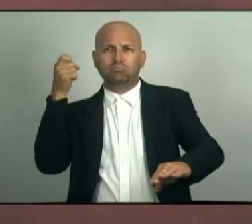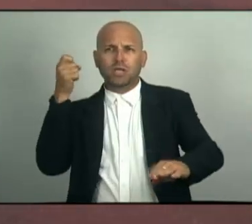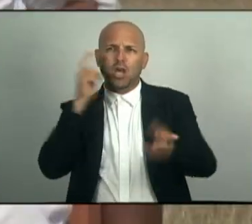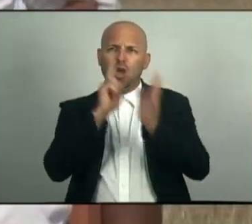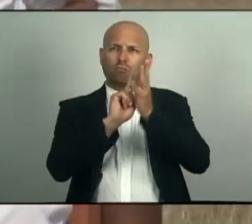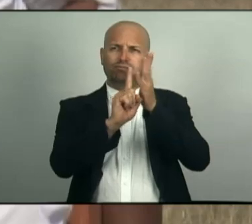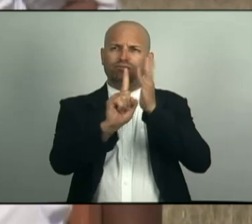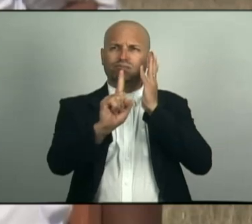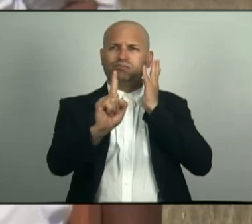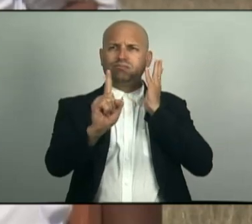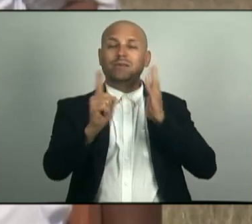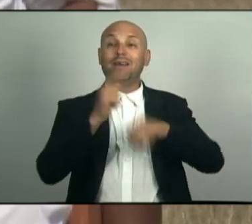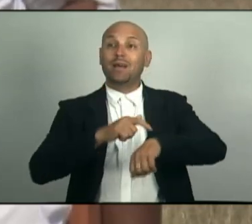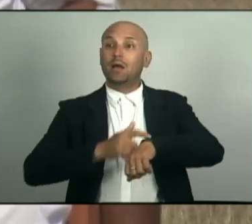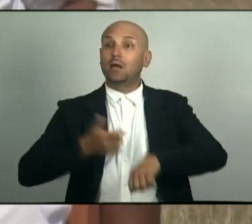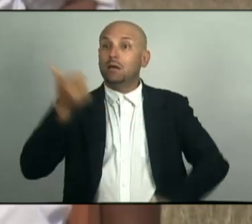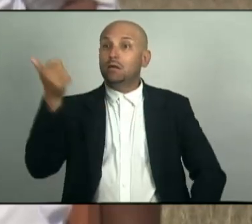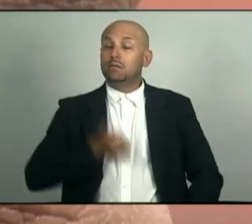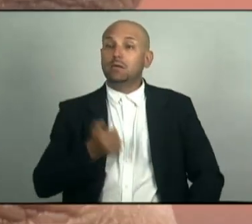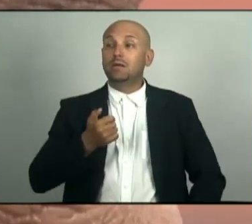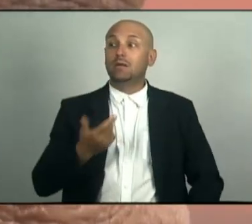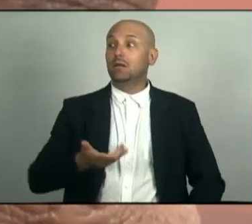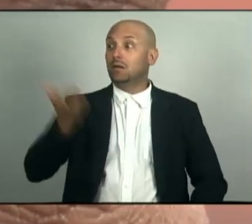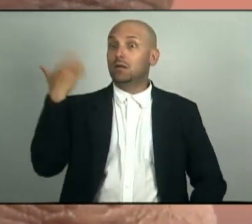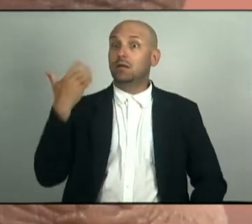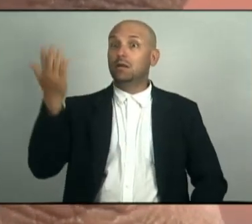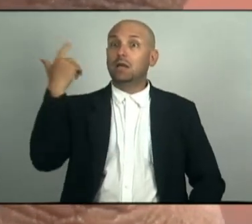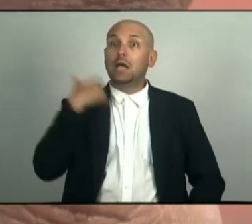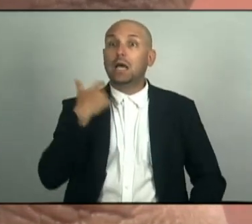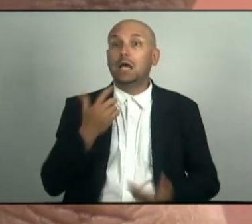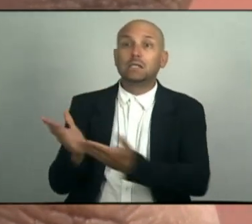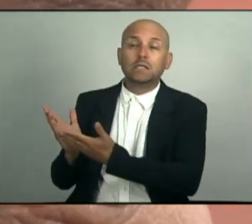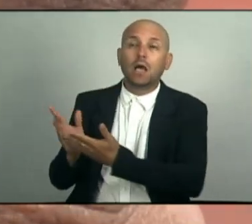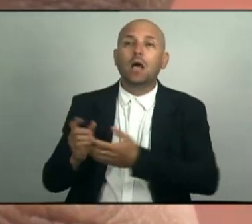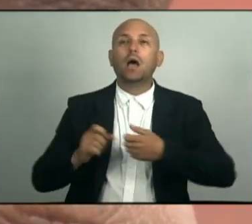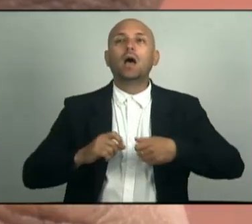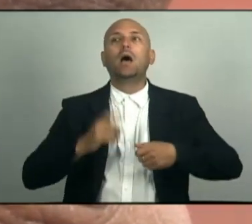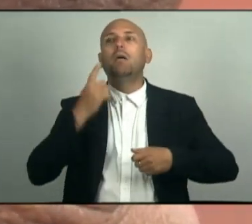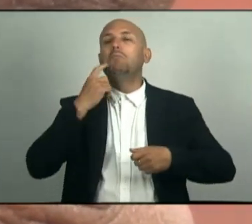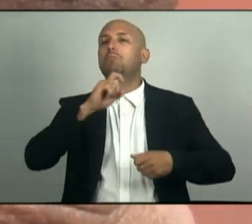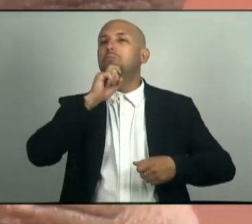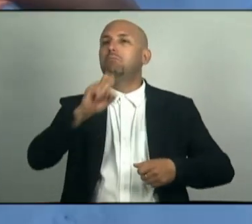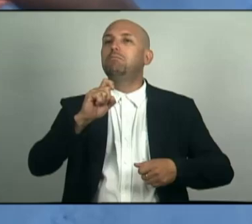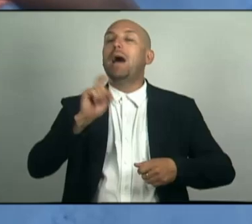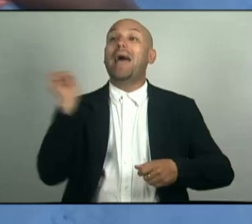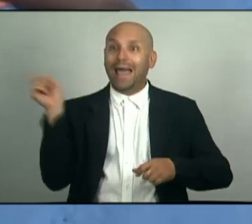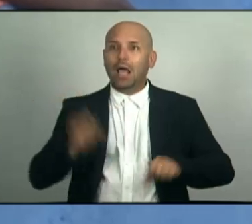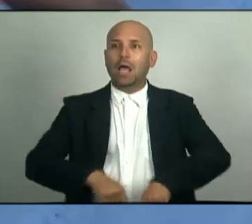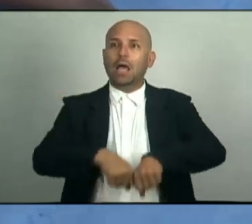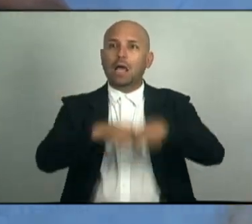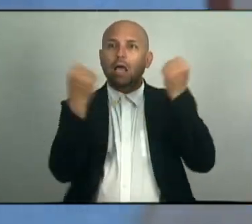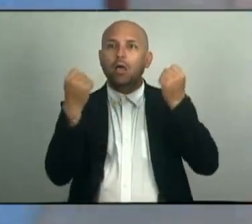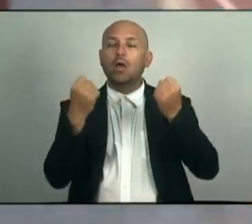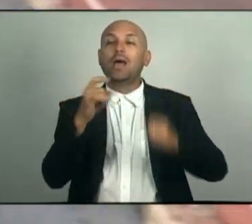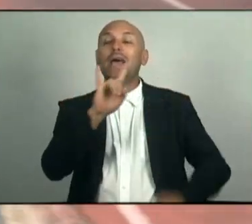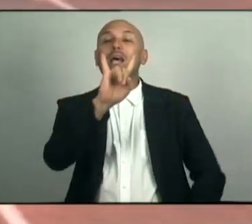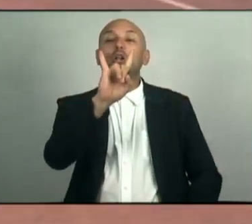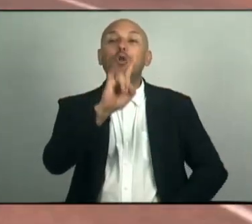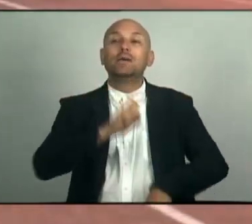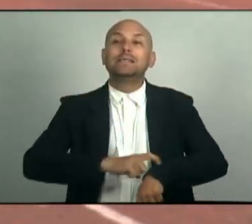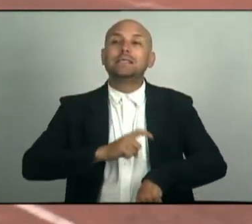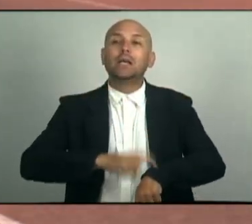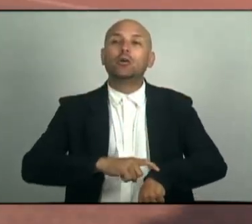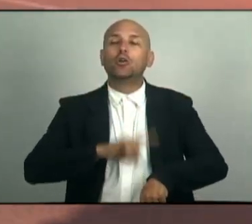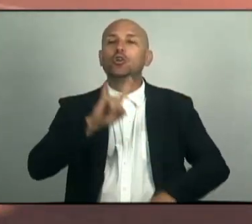tiempo que databa de más de medio siglo o casi medio siglo vigente al detener los relojes en 9 segundos y